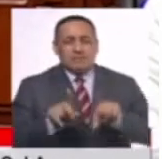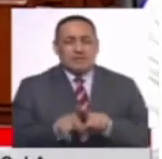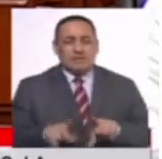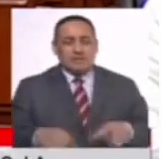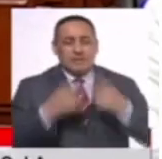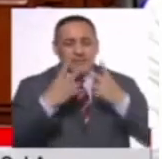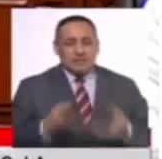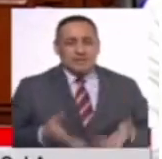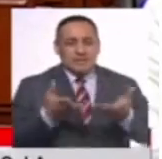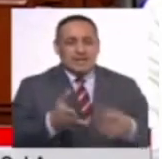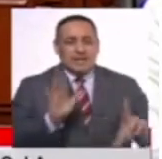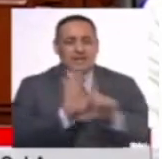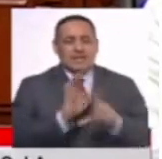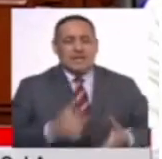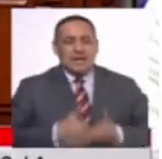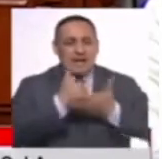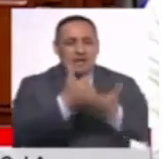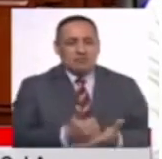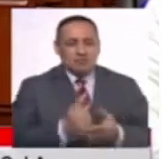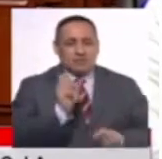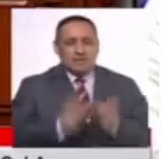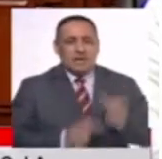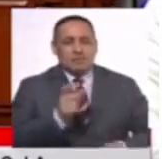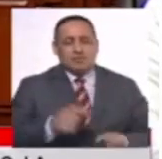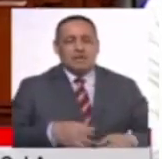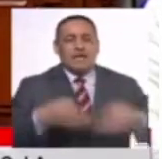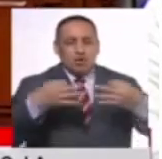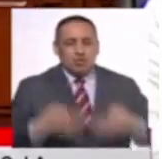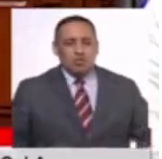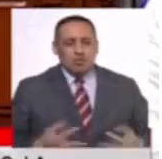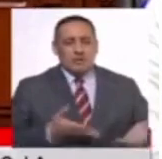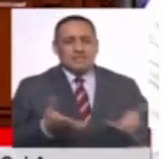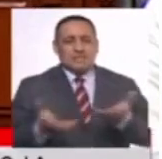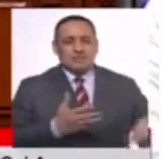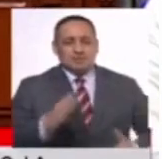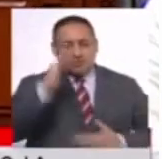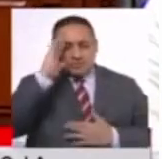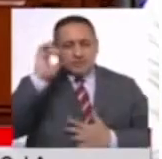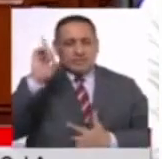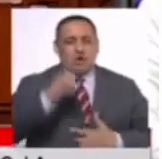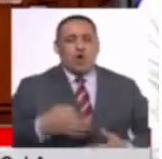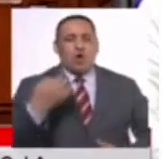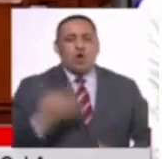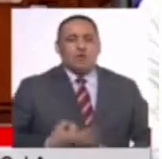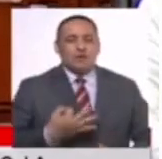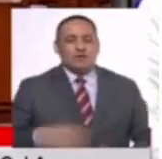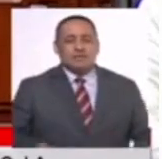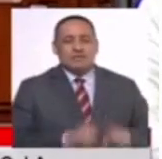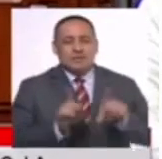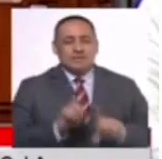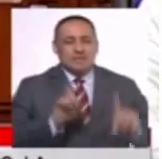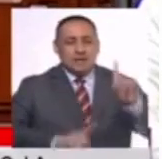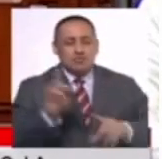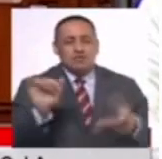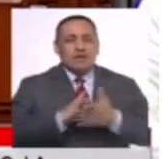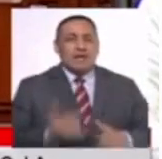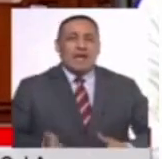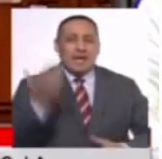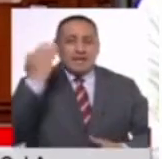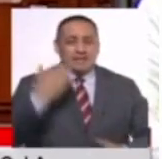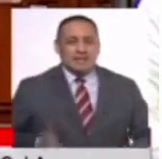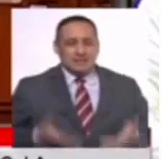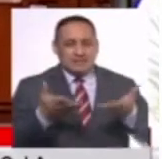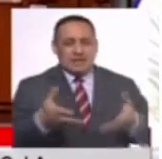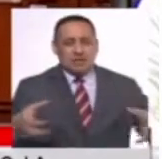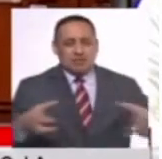Asimismo, legislar en beneficio del personal que cumple servicio militar obligatorio y de todos aquellos que sirvieron a las